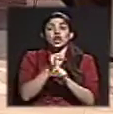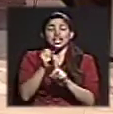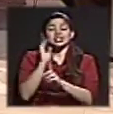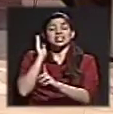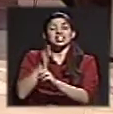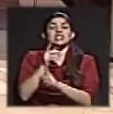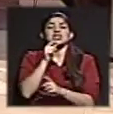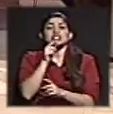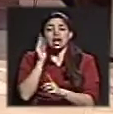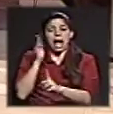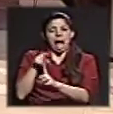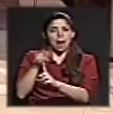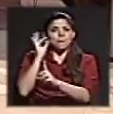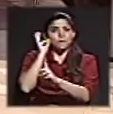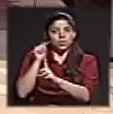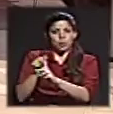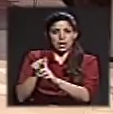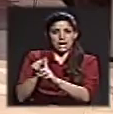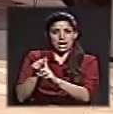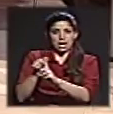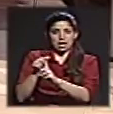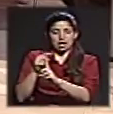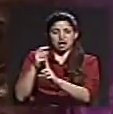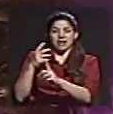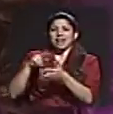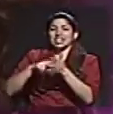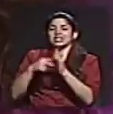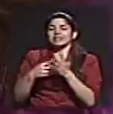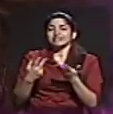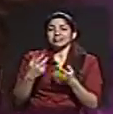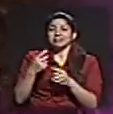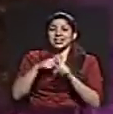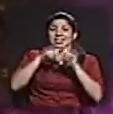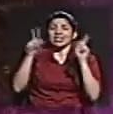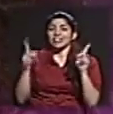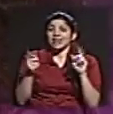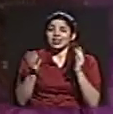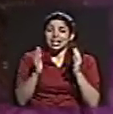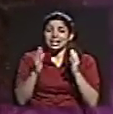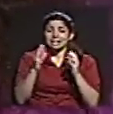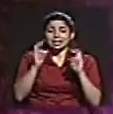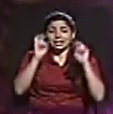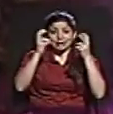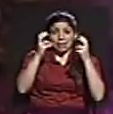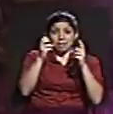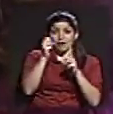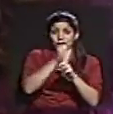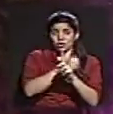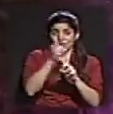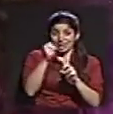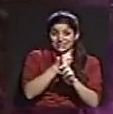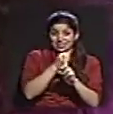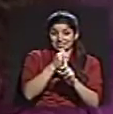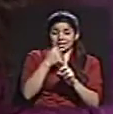las mujeres, efectivamente. Entonces, la distinción es dentro del tema de violencia de